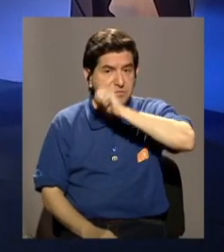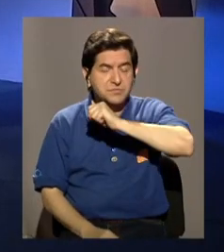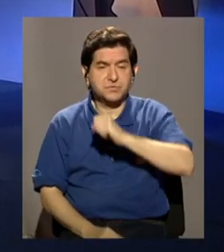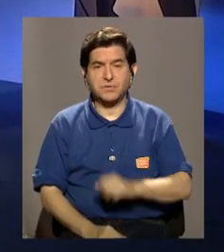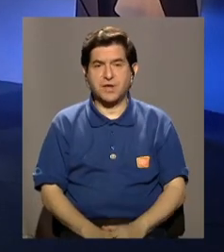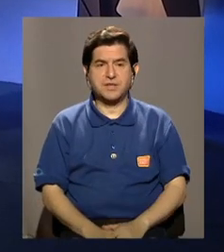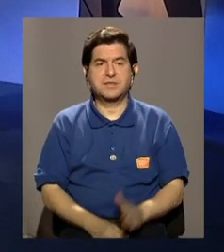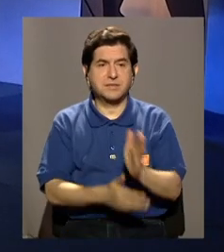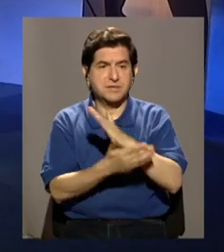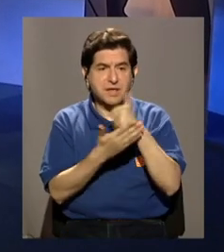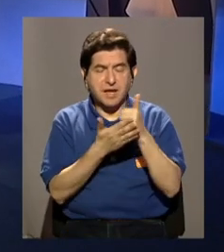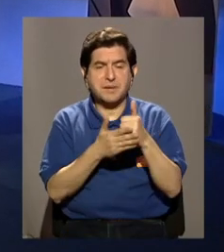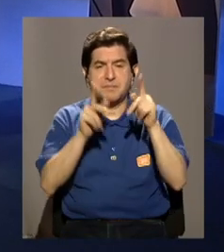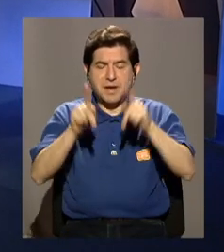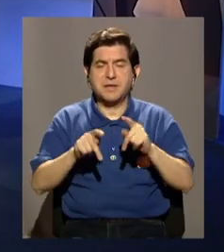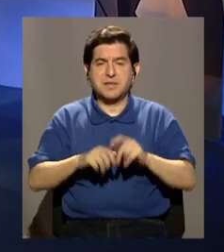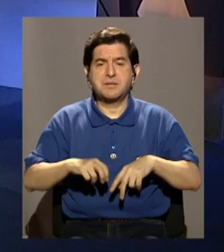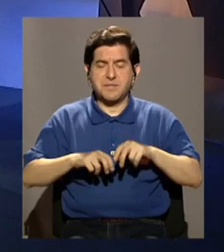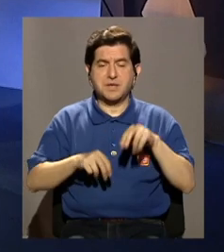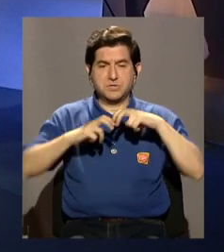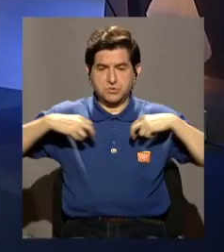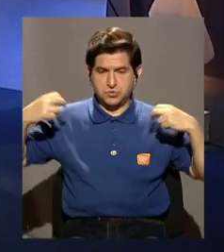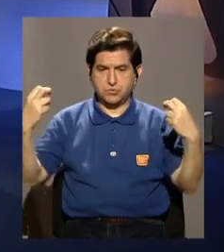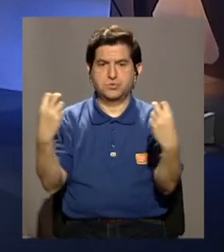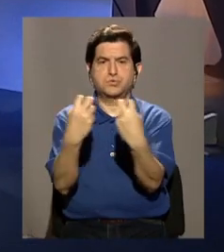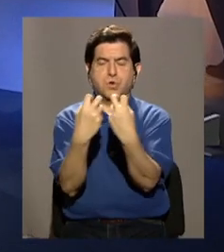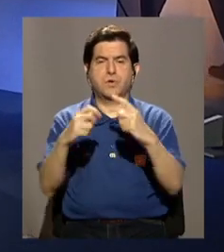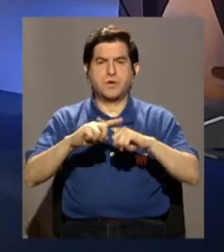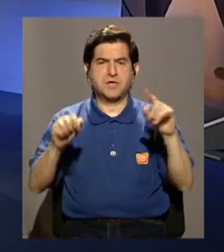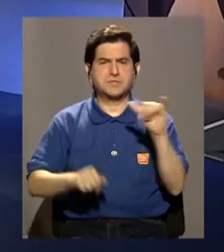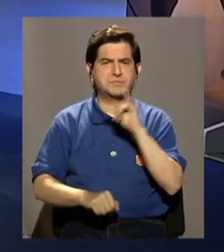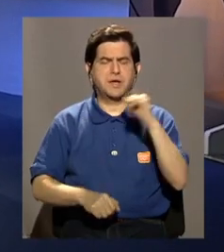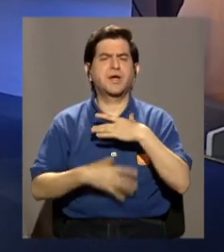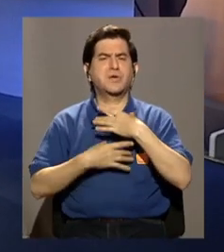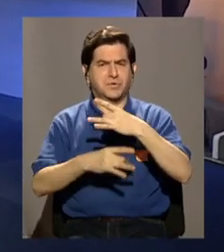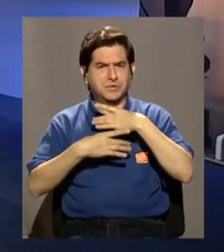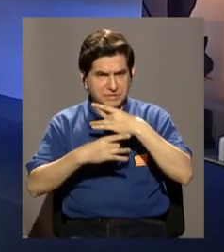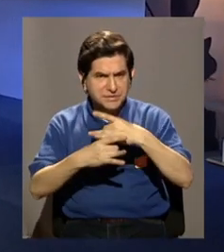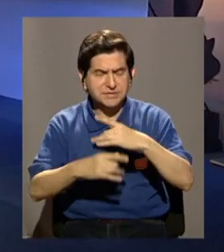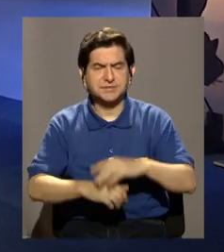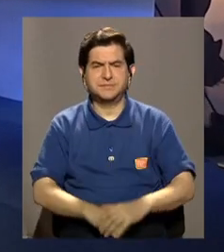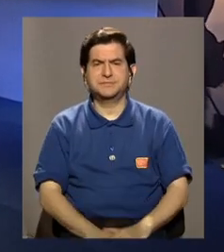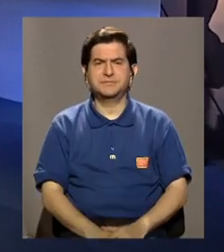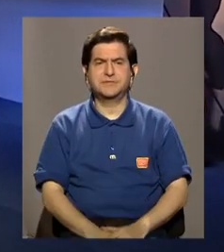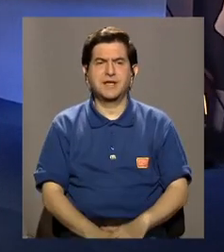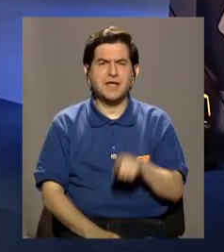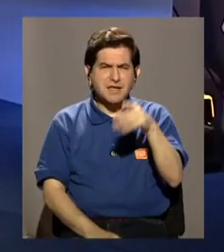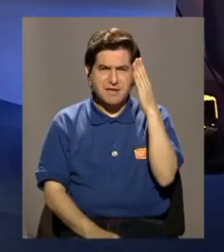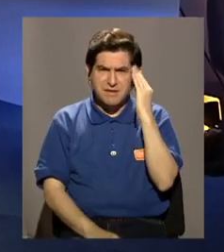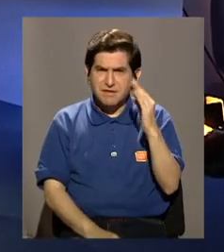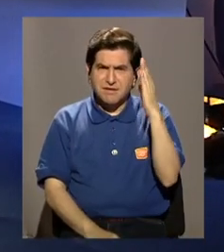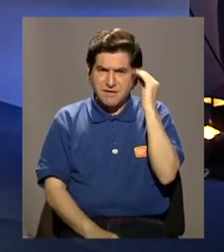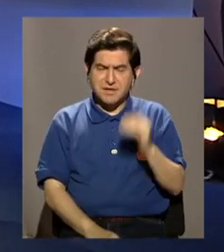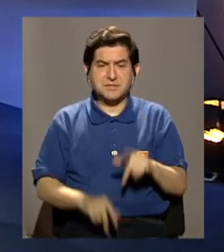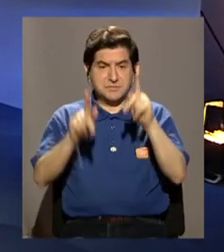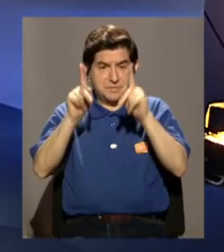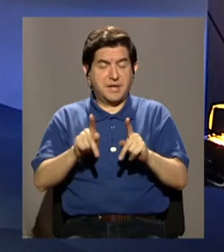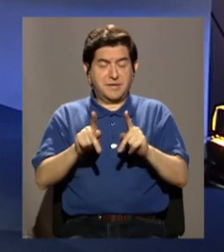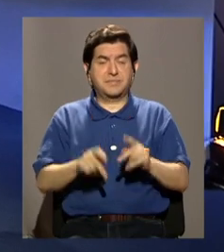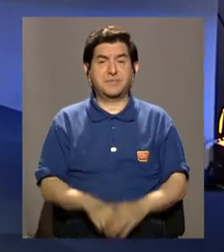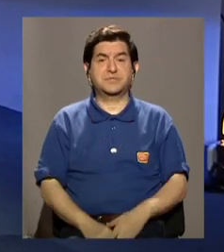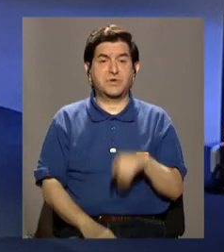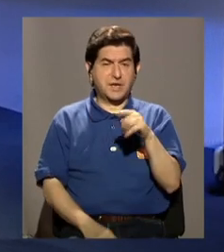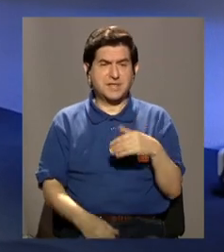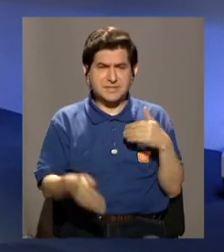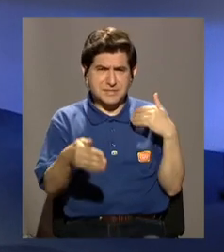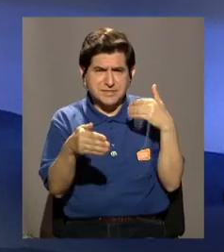parte de los espectadores pero que también un hilo lo torna muy interesante y son experiencias que para el público también son